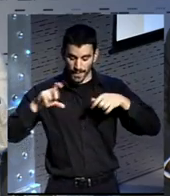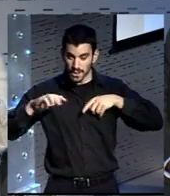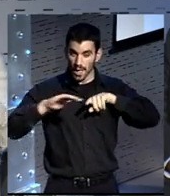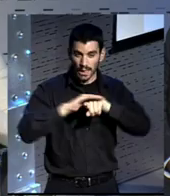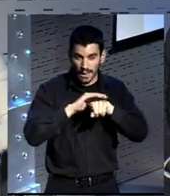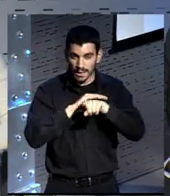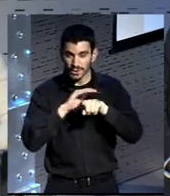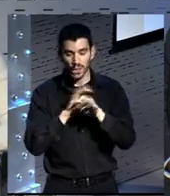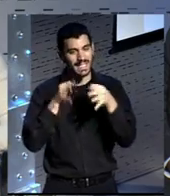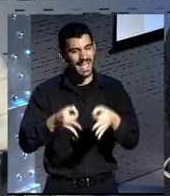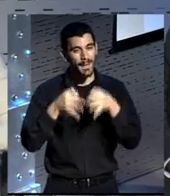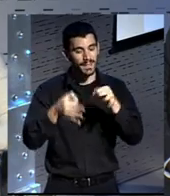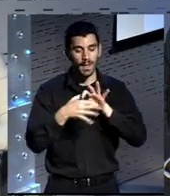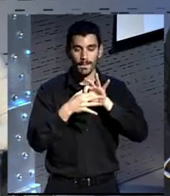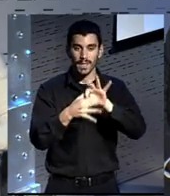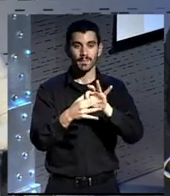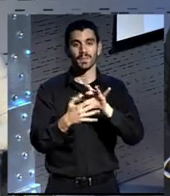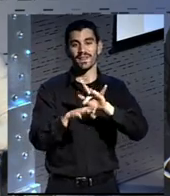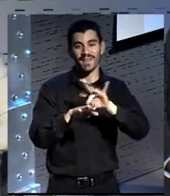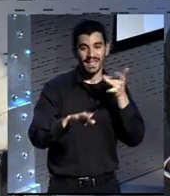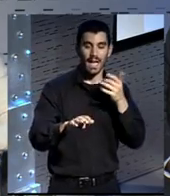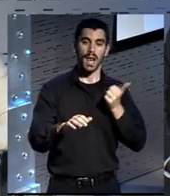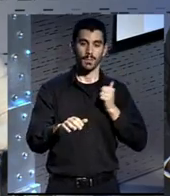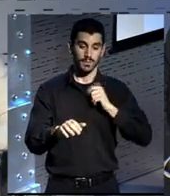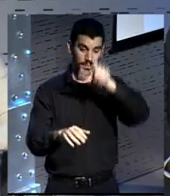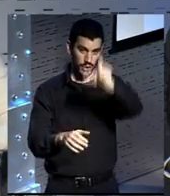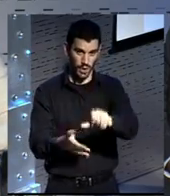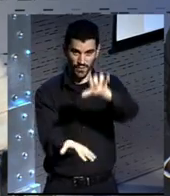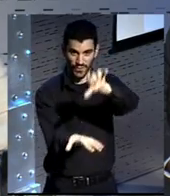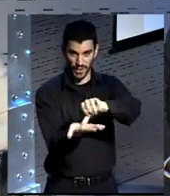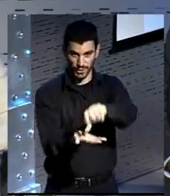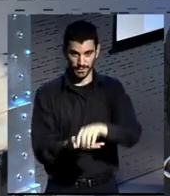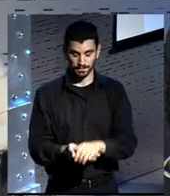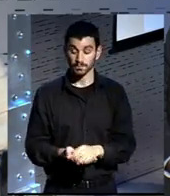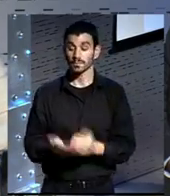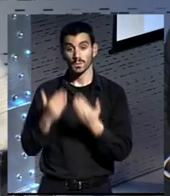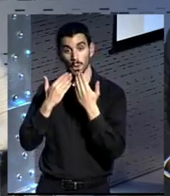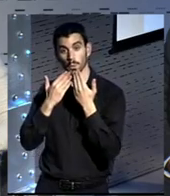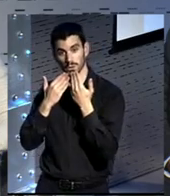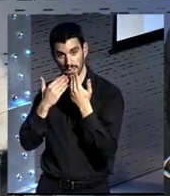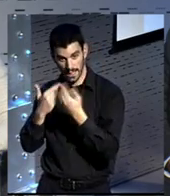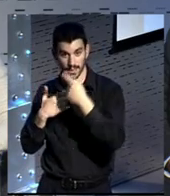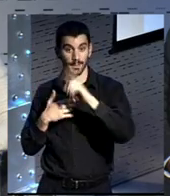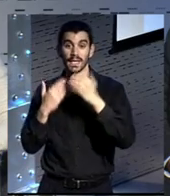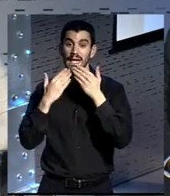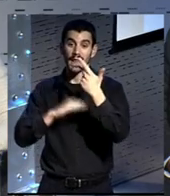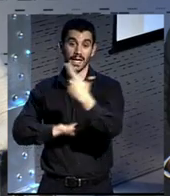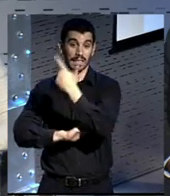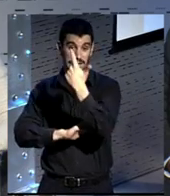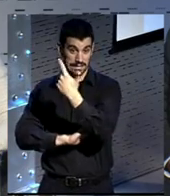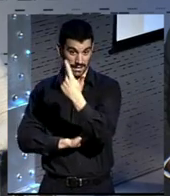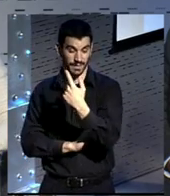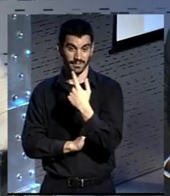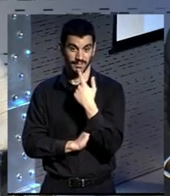organizaciones dentro de la cultura digital. Me ha interesado mucho esto, supongo que también a nuestros espectadores a través de streaming, a quienes están aquí, eso de que el